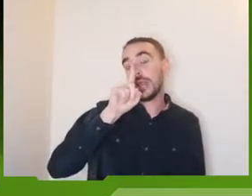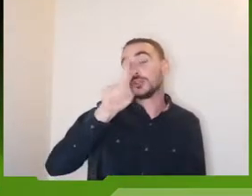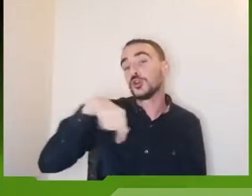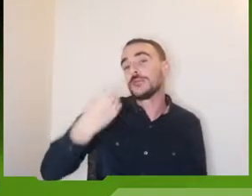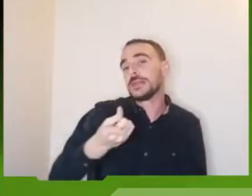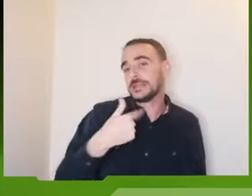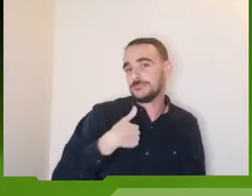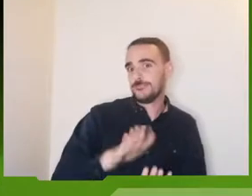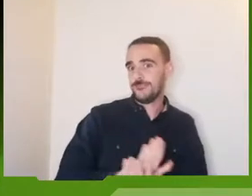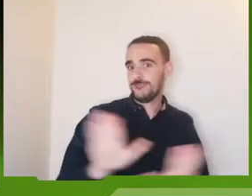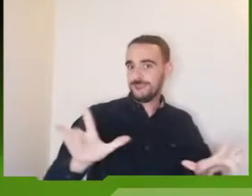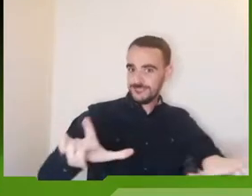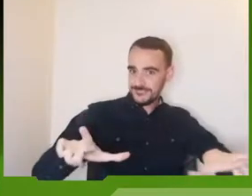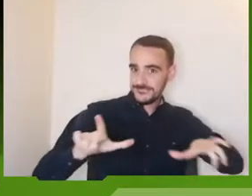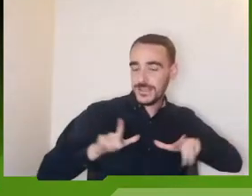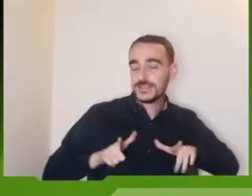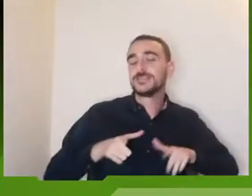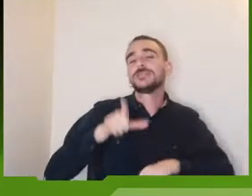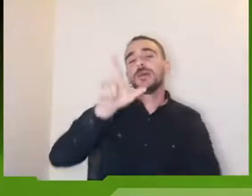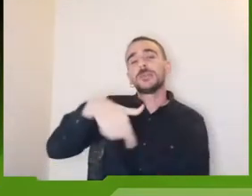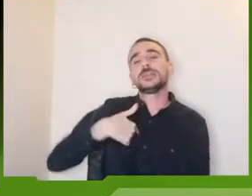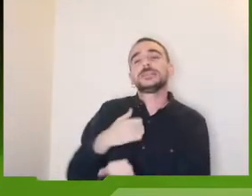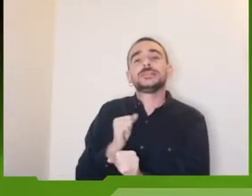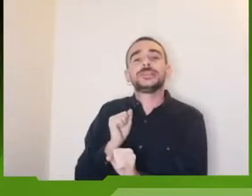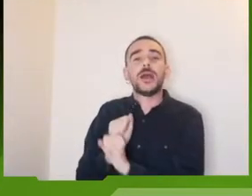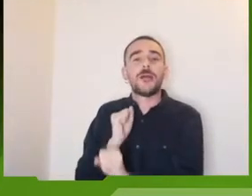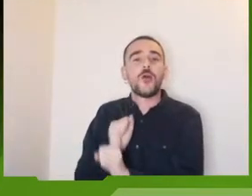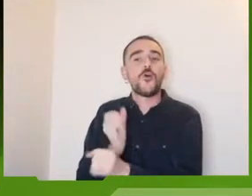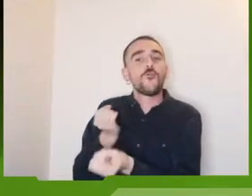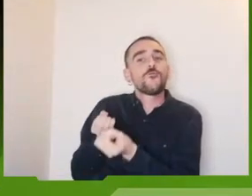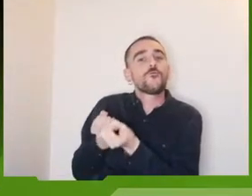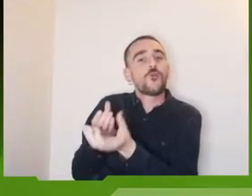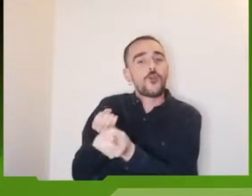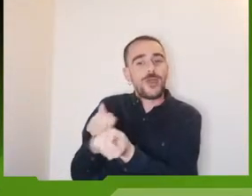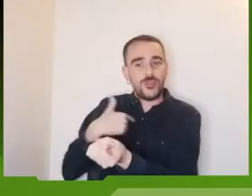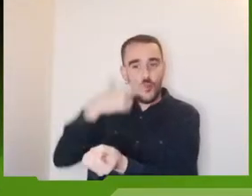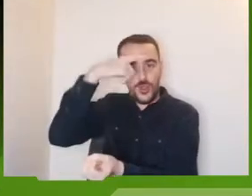informadora en un casal de barrio y en un centro cultural.